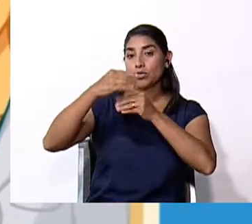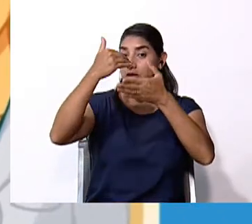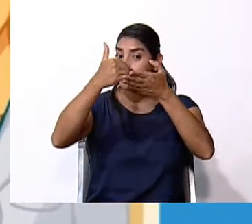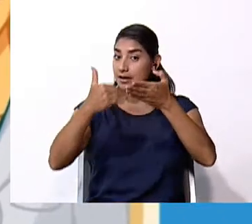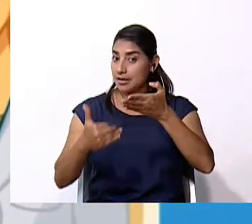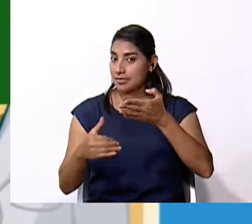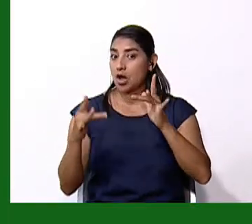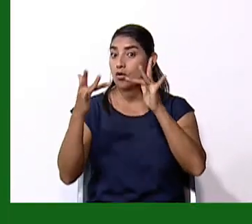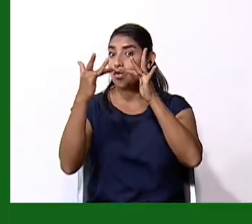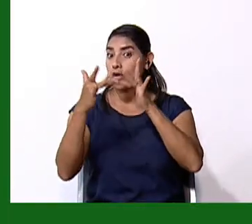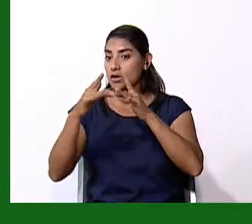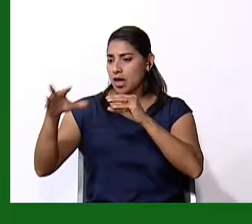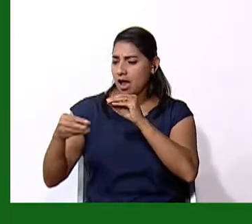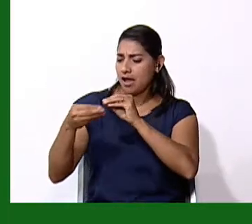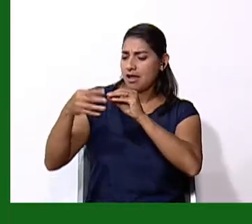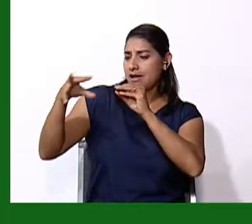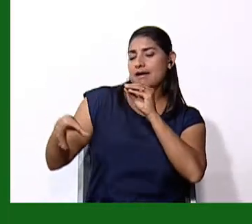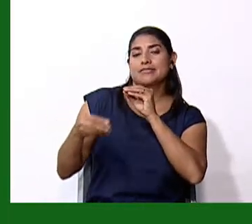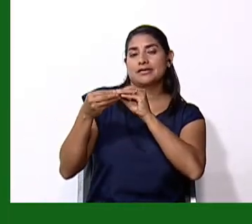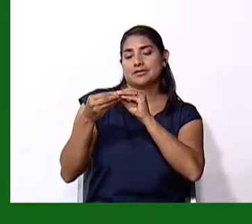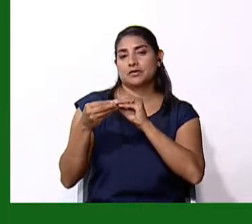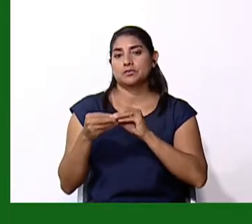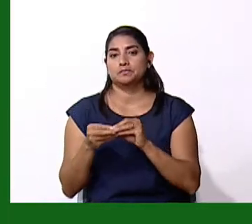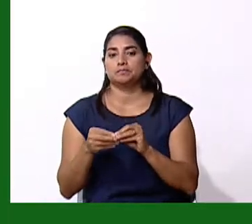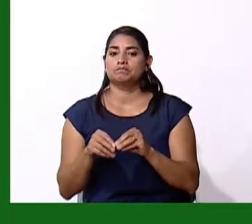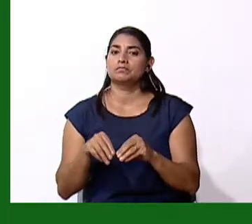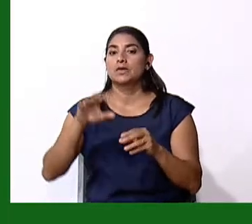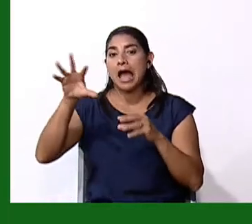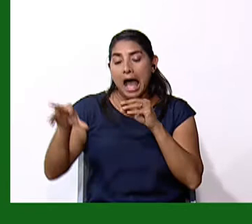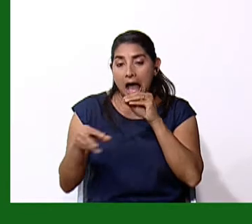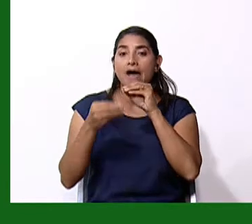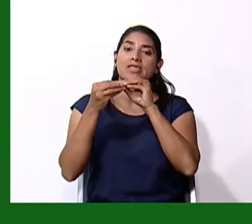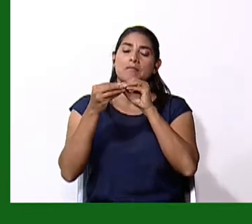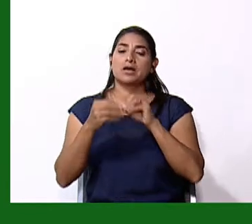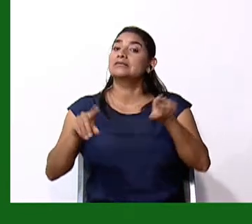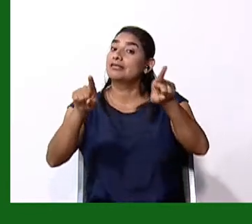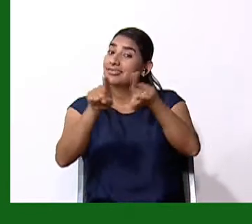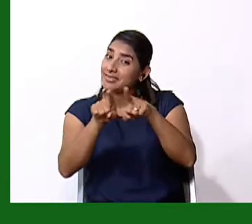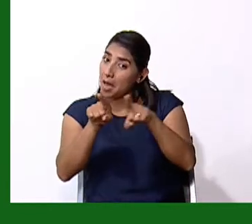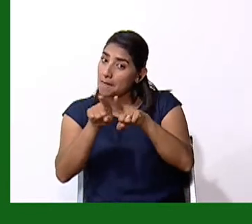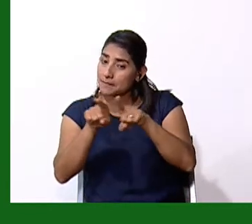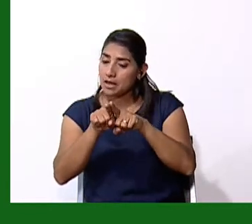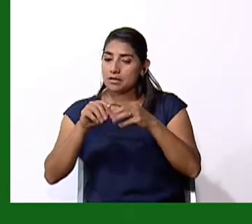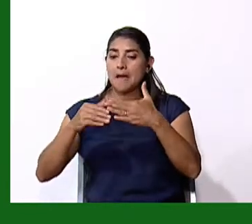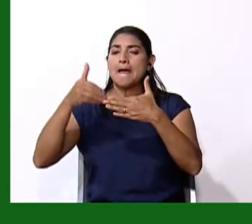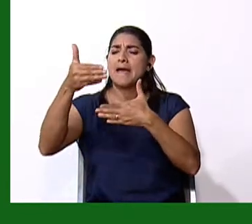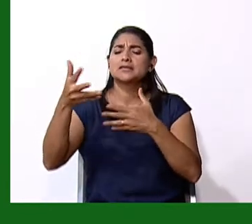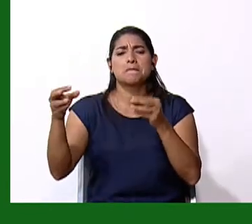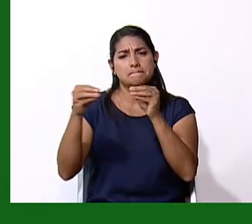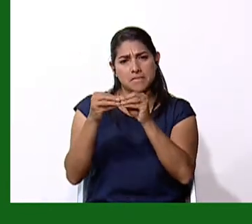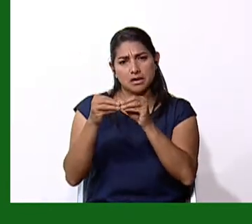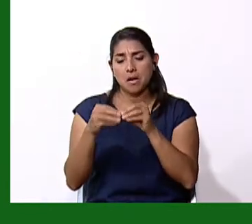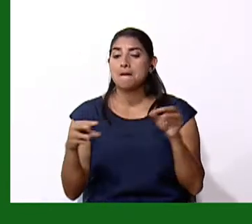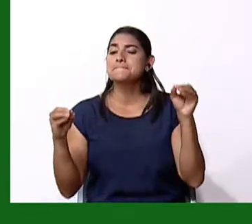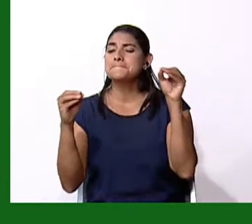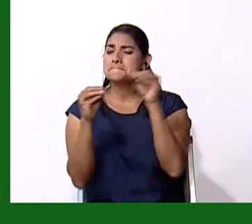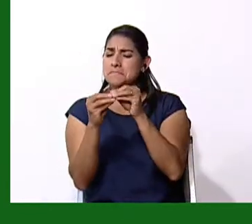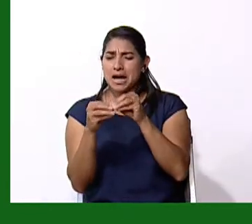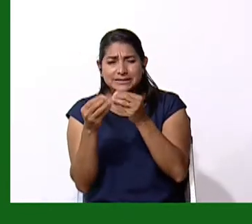de los conectores aditivos. Y, además, también, es más